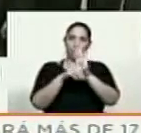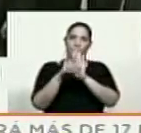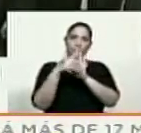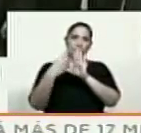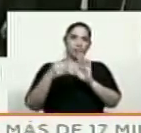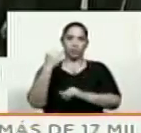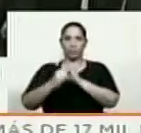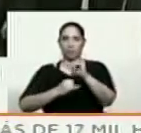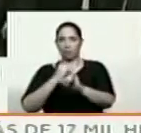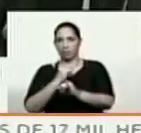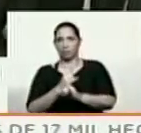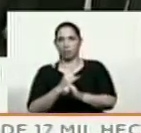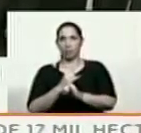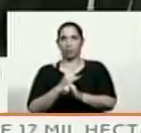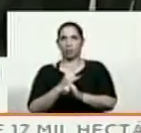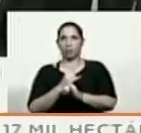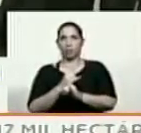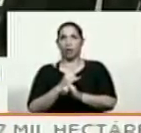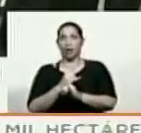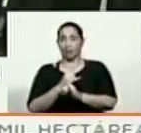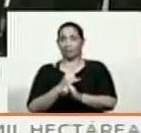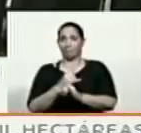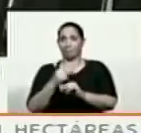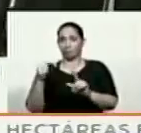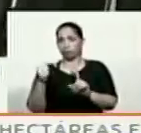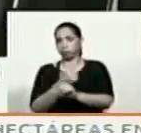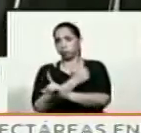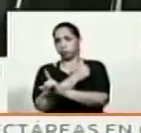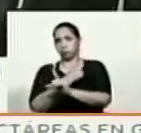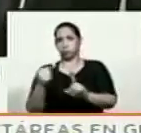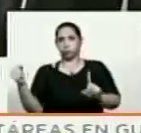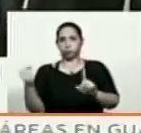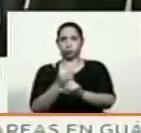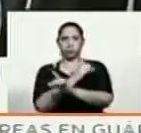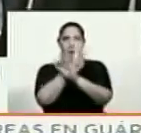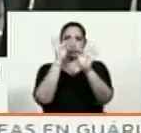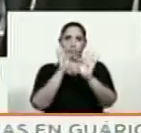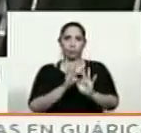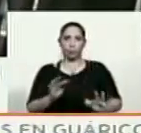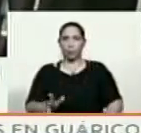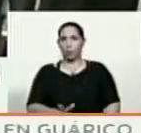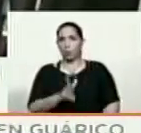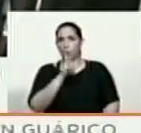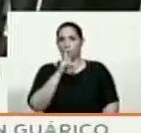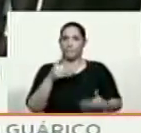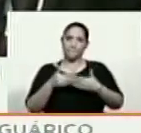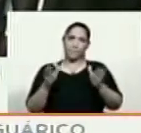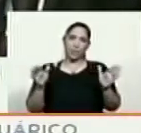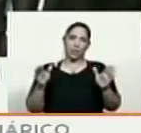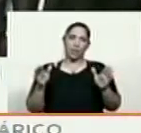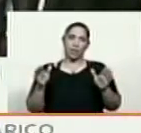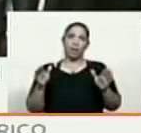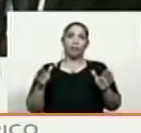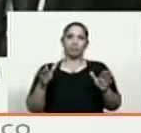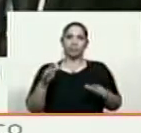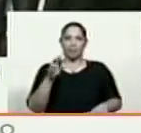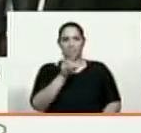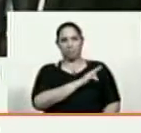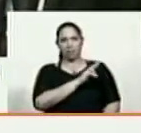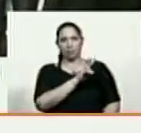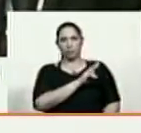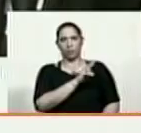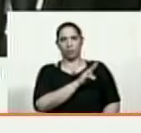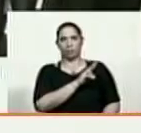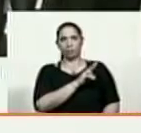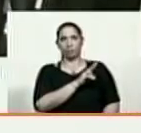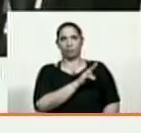internacional, que están siendo violados de manera flagrante y abierta. Y en el caso de la República Bolivariana de Venezuela,